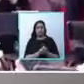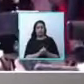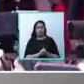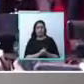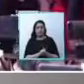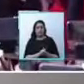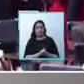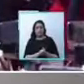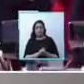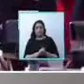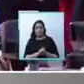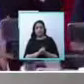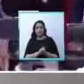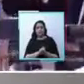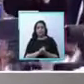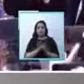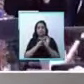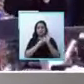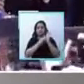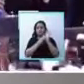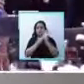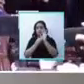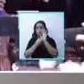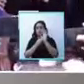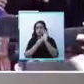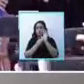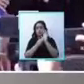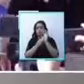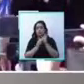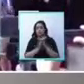materia cuantitativa de carácter económico,